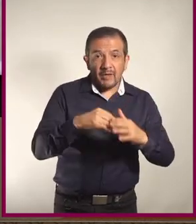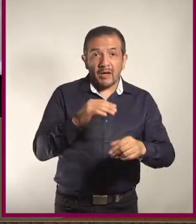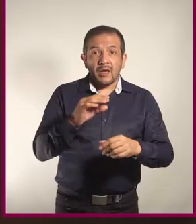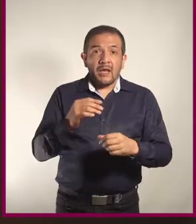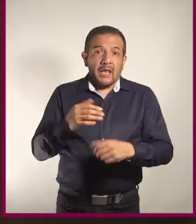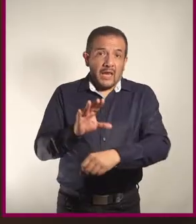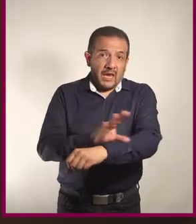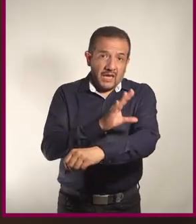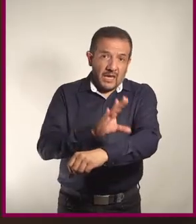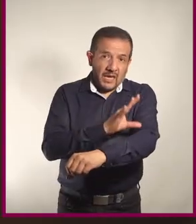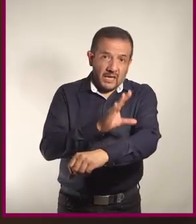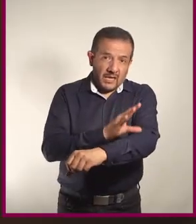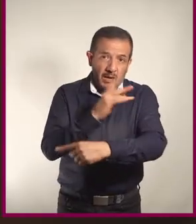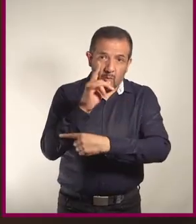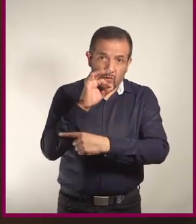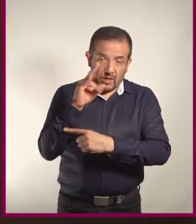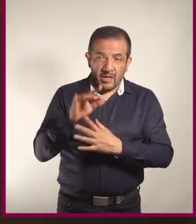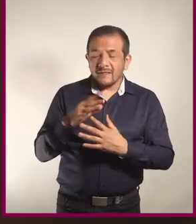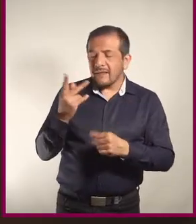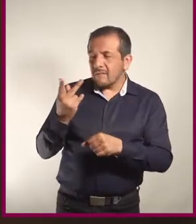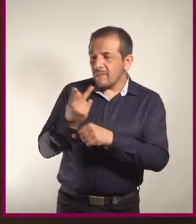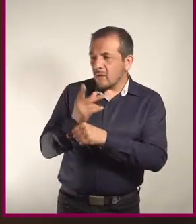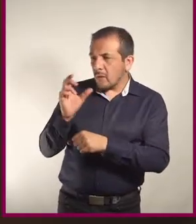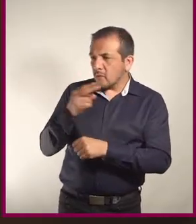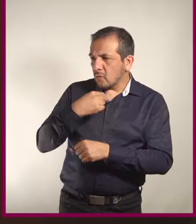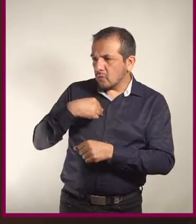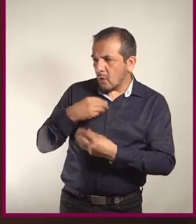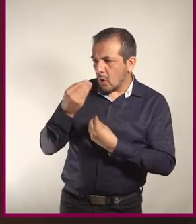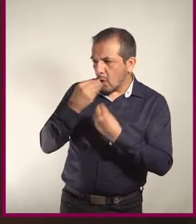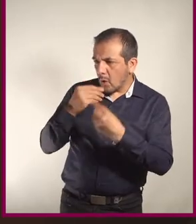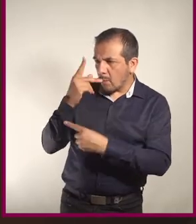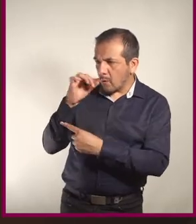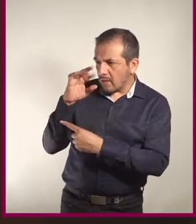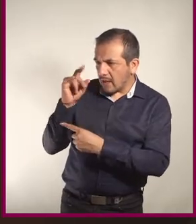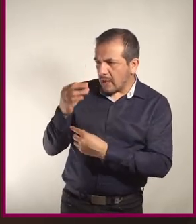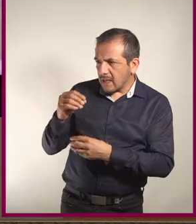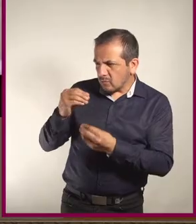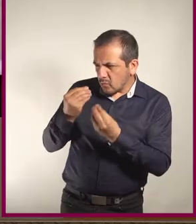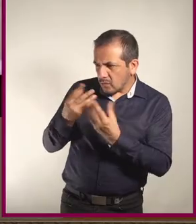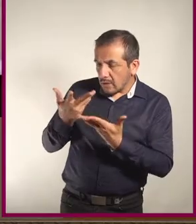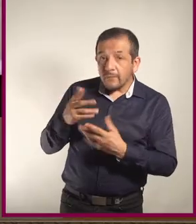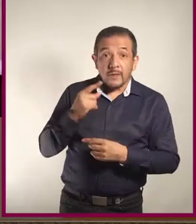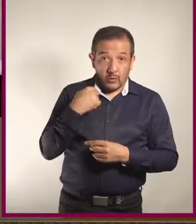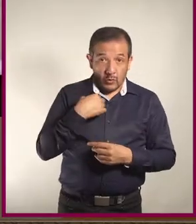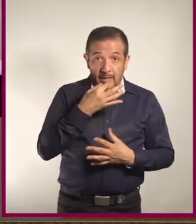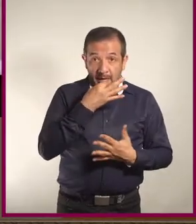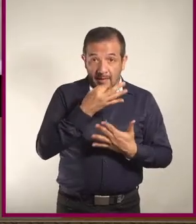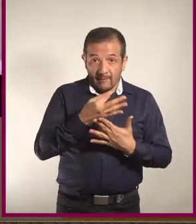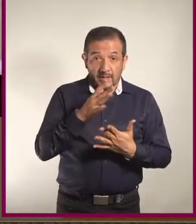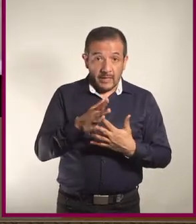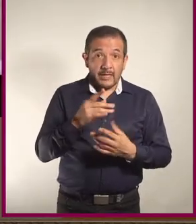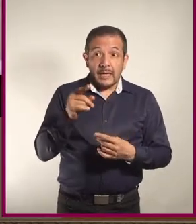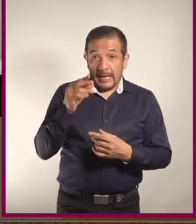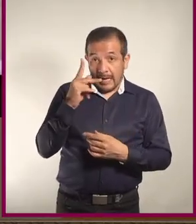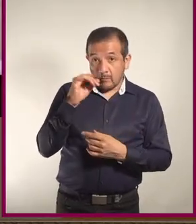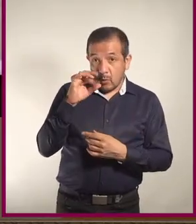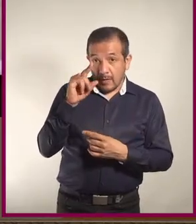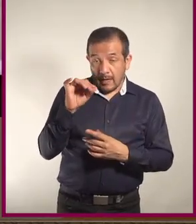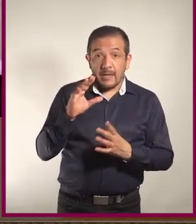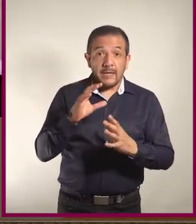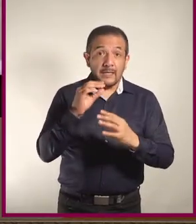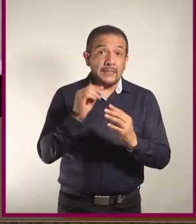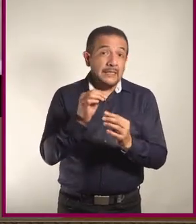energético-proteica. Doctor, ¿qué pasa cuando consumimos proteínas en exceso? Como su función principal, como te comento, es